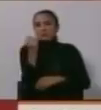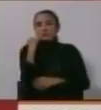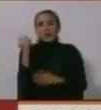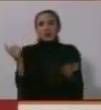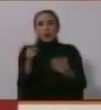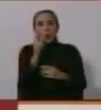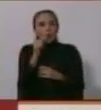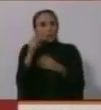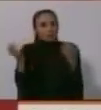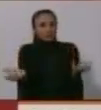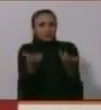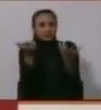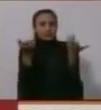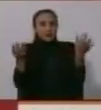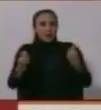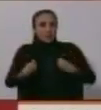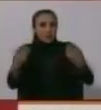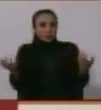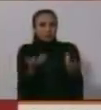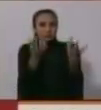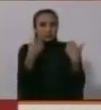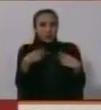vivo y lo vio el mundo entero.